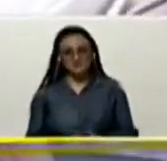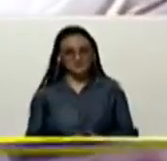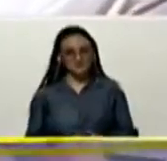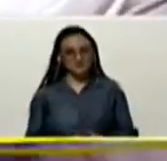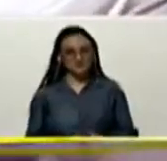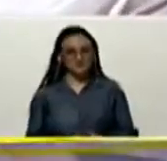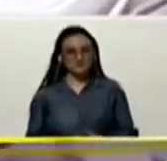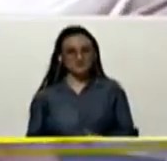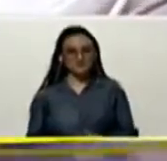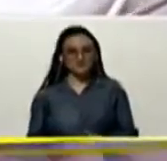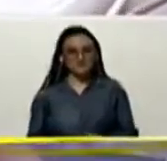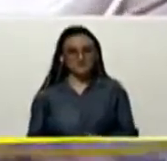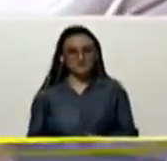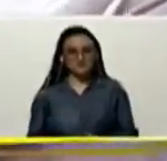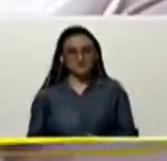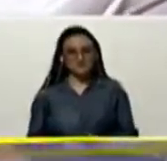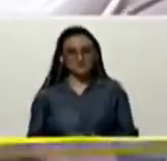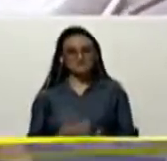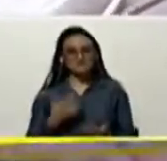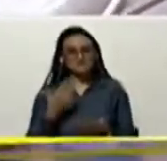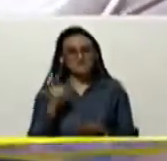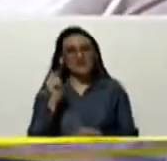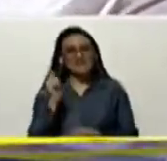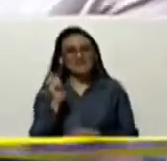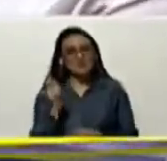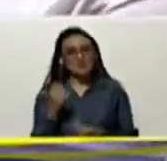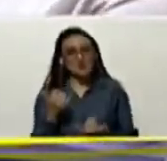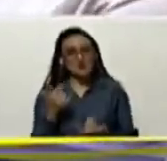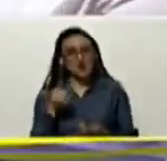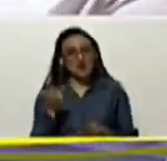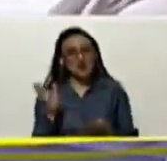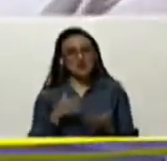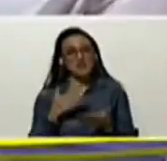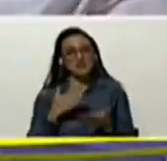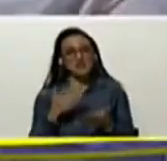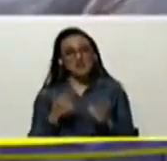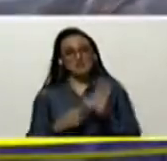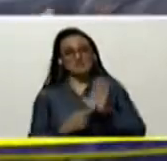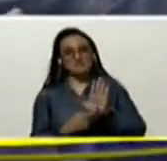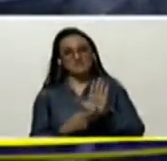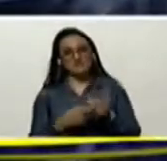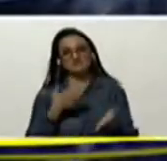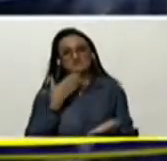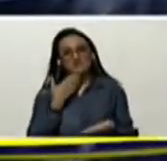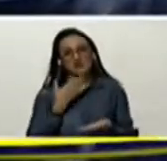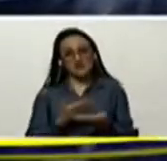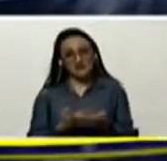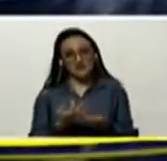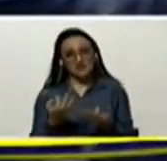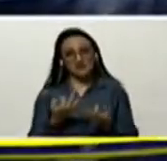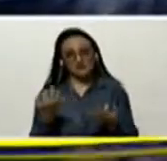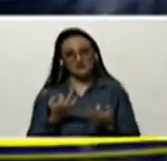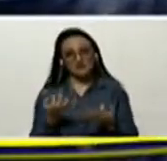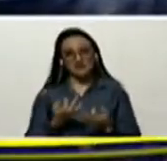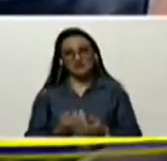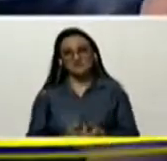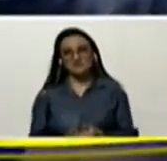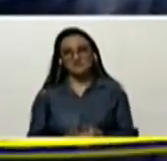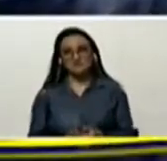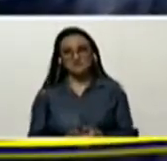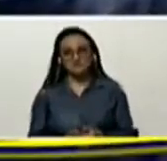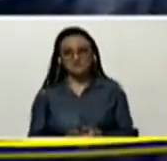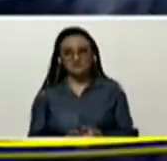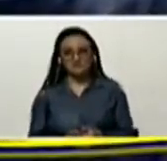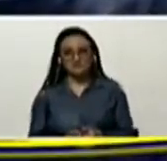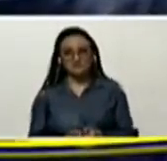Bueno, valga ese testimonio. Ese libro que usted presentó, yo le agradezco mucho su deferencia y